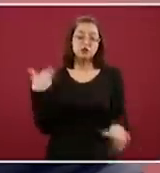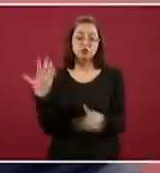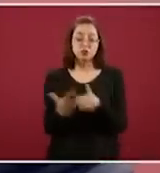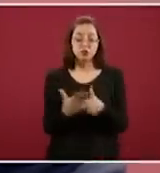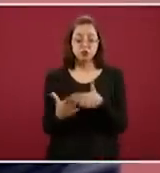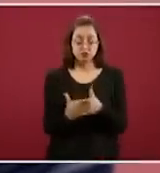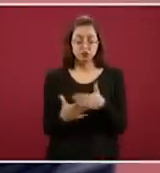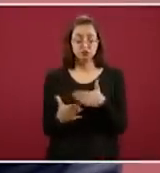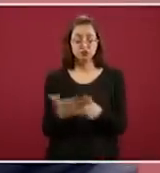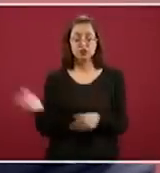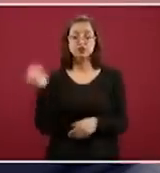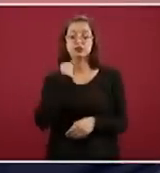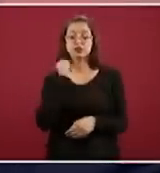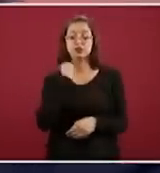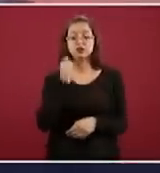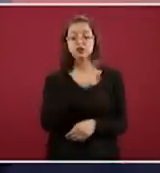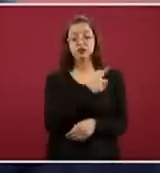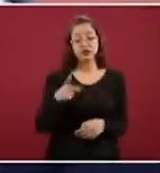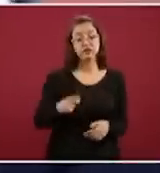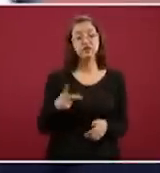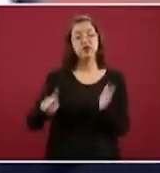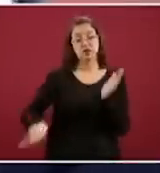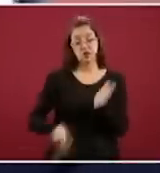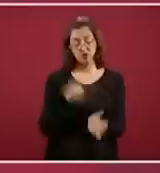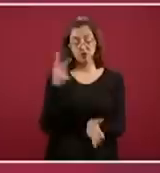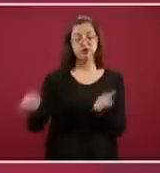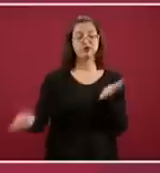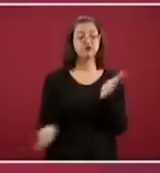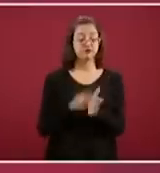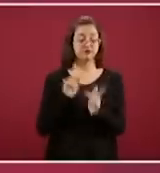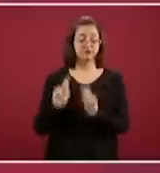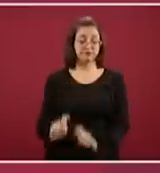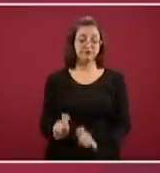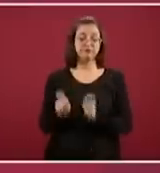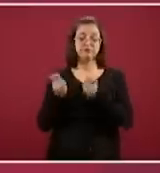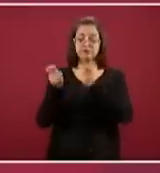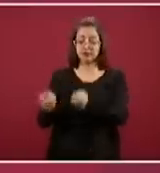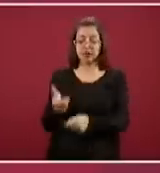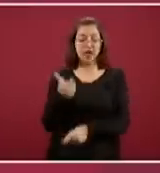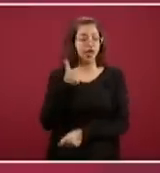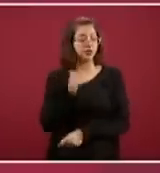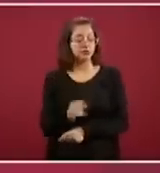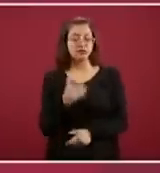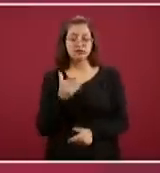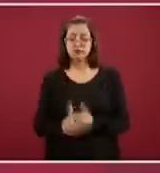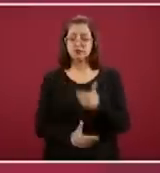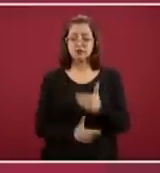que ratificarlo, porque ese es el procedimiento.